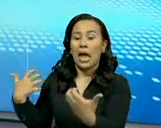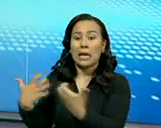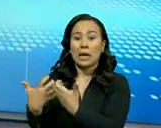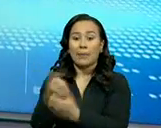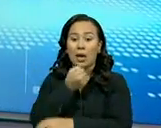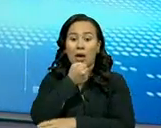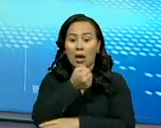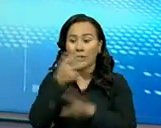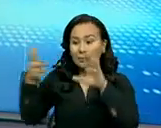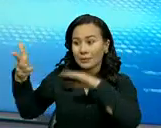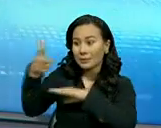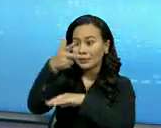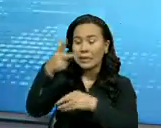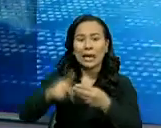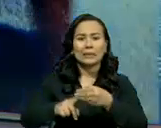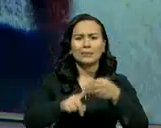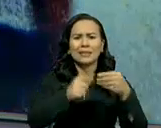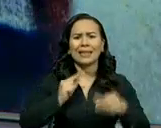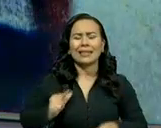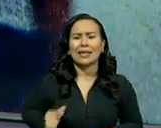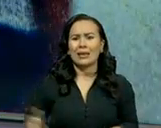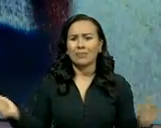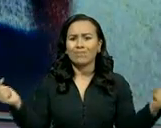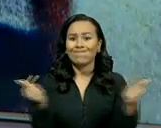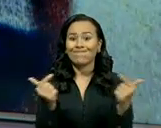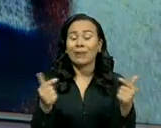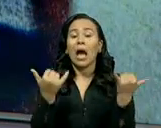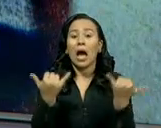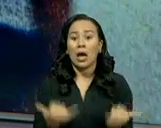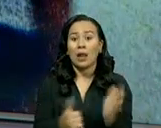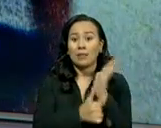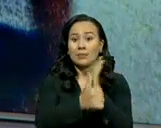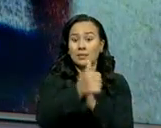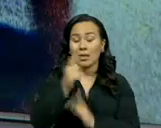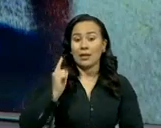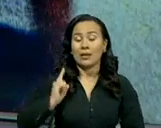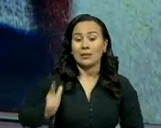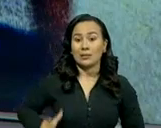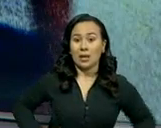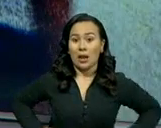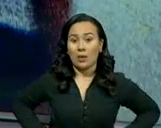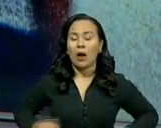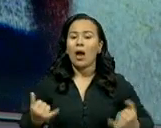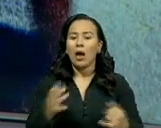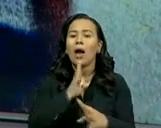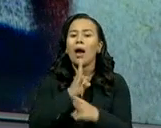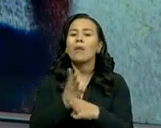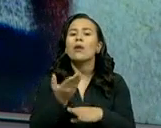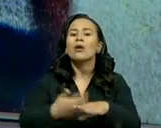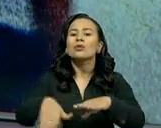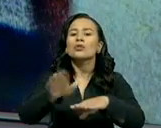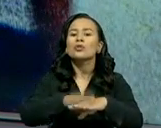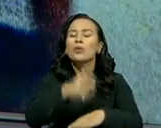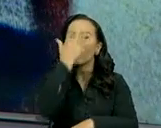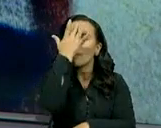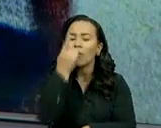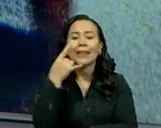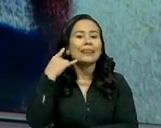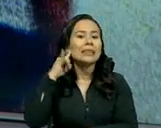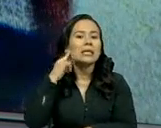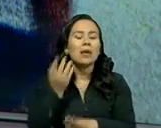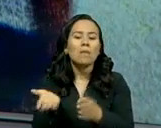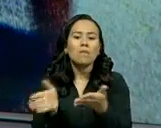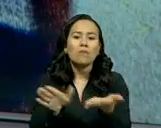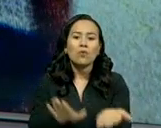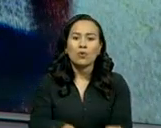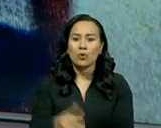captó en exclusiva los desmanes. El Ministerio de Salud dio detalles sobre las posibles causas del fallecimiento de la menor.